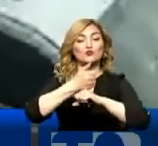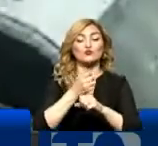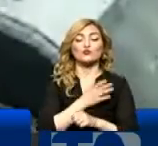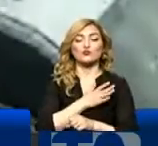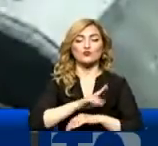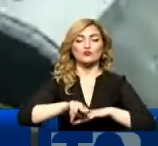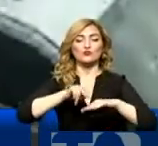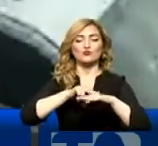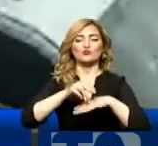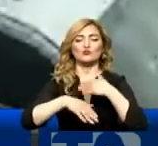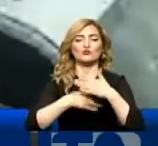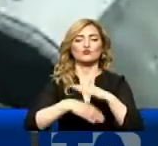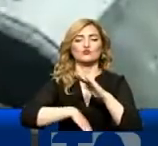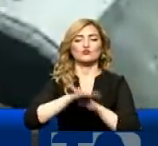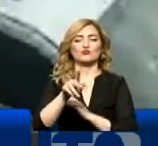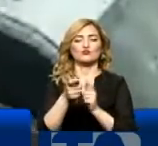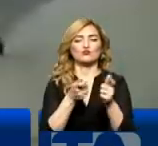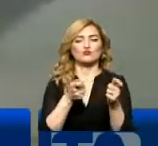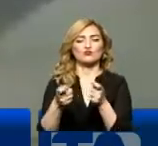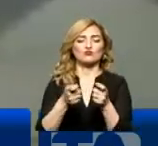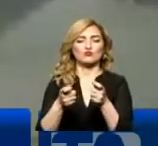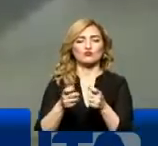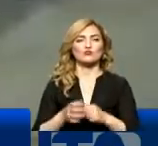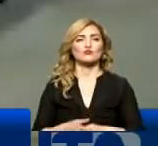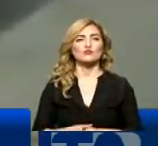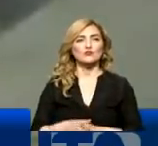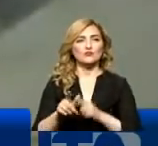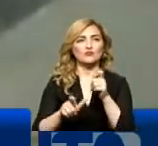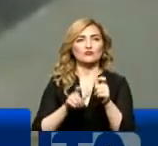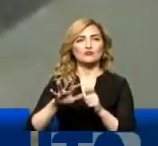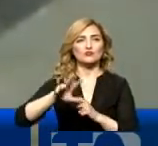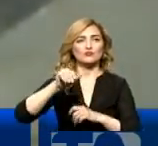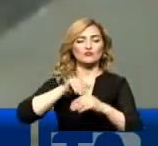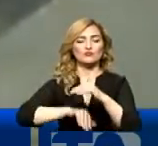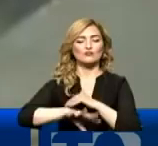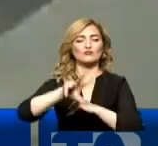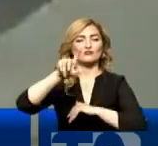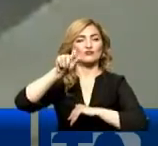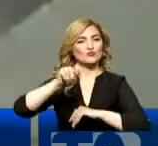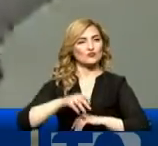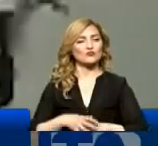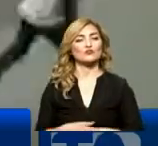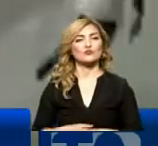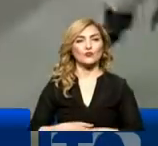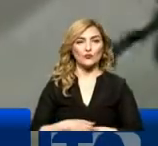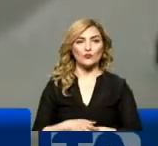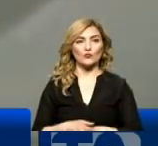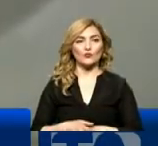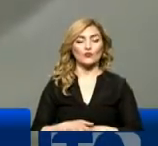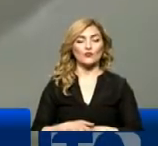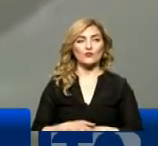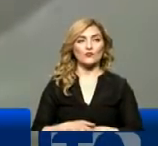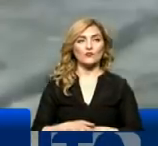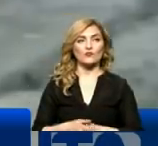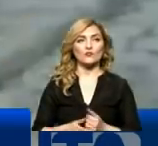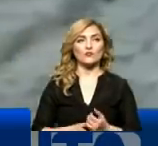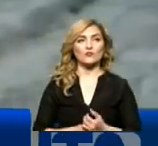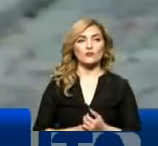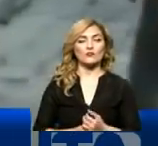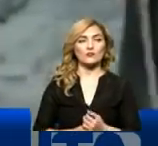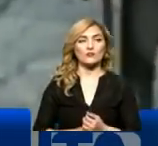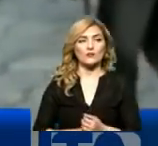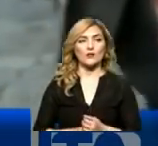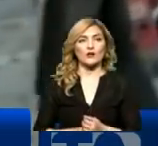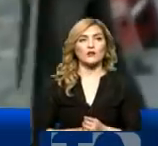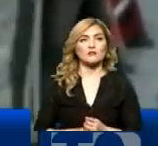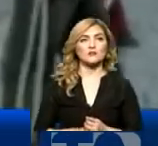y nacionales mayores controles con aquellos ciudadanos que ingresan al país y que delinquen en el territorio nacional. Pero